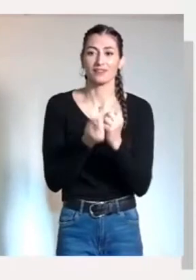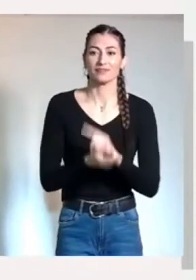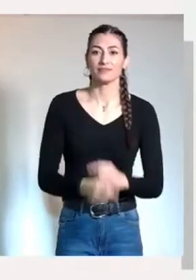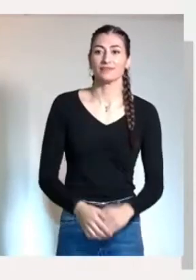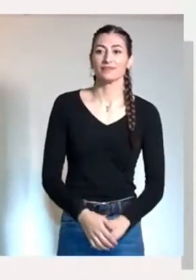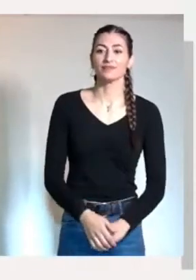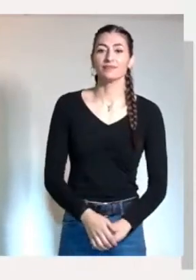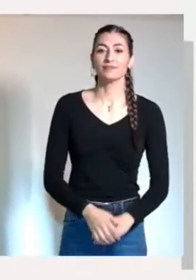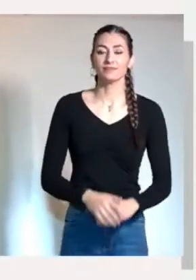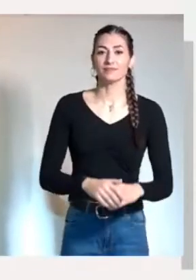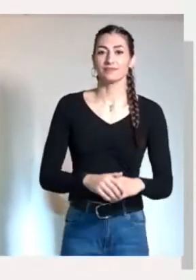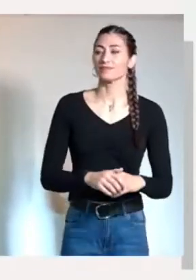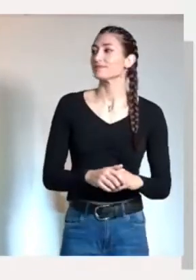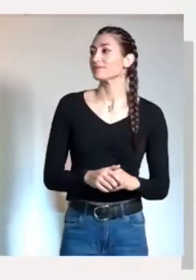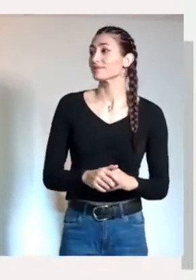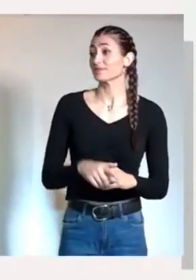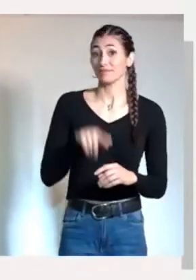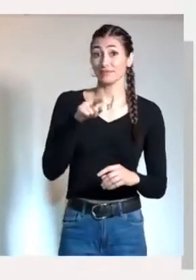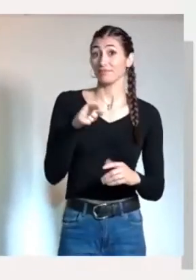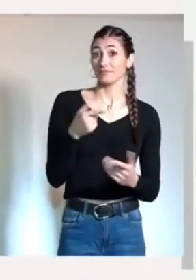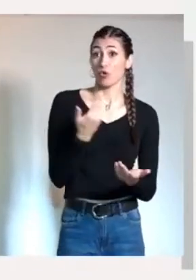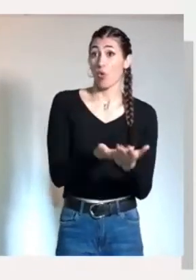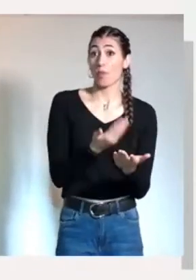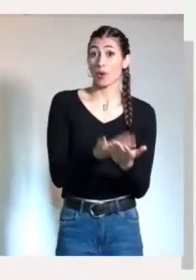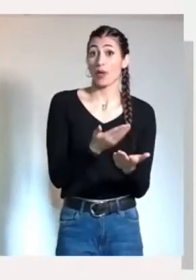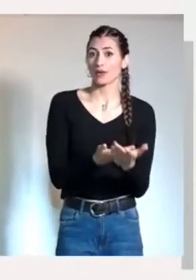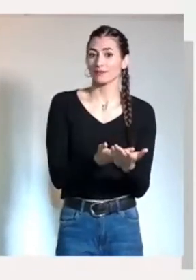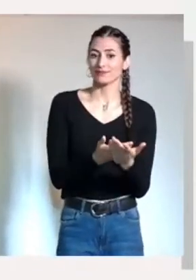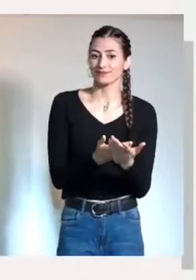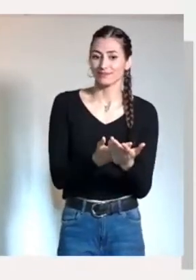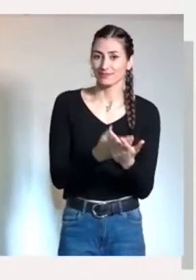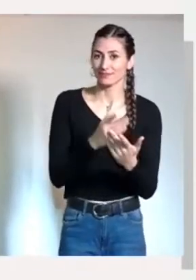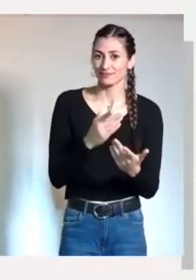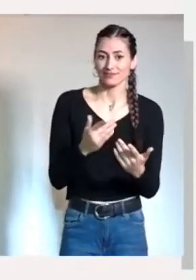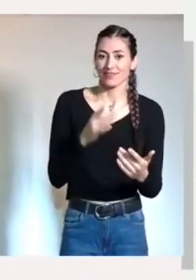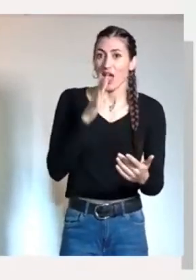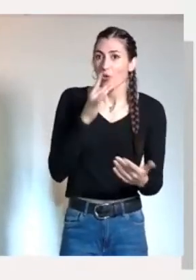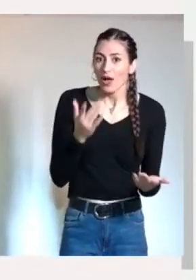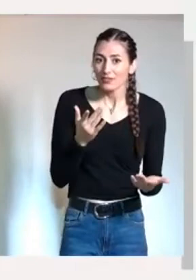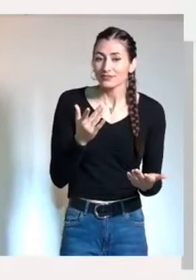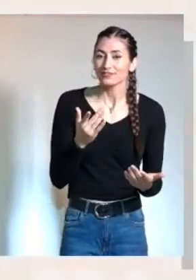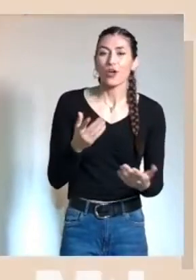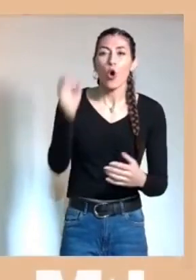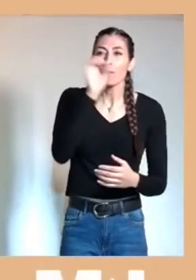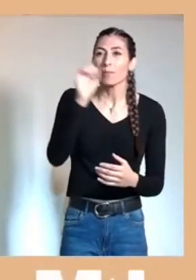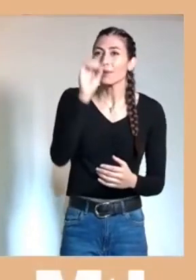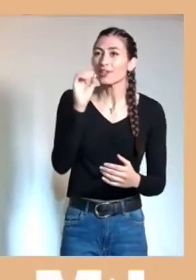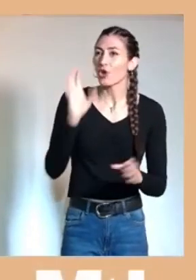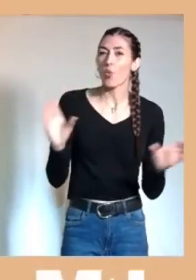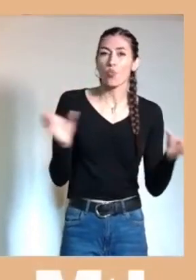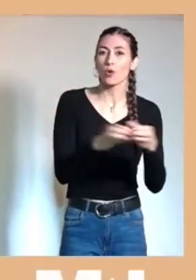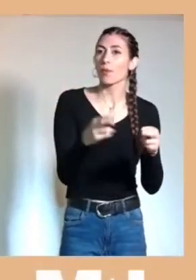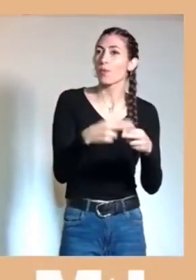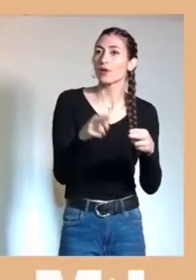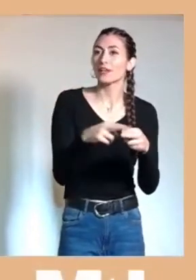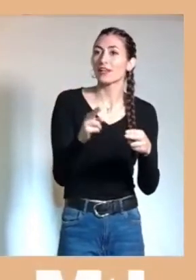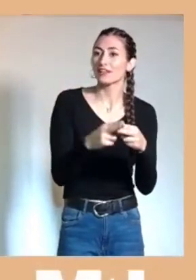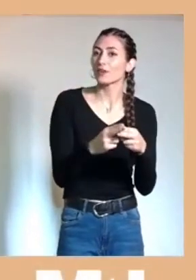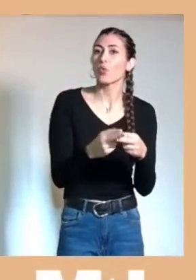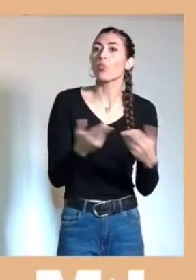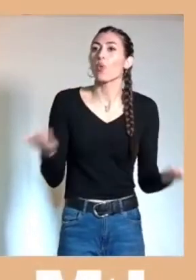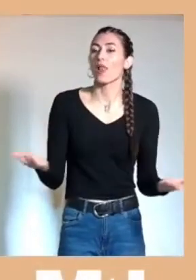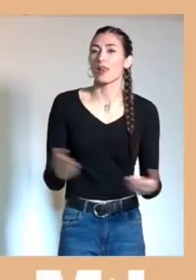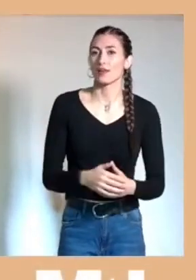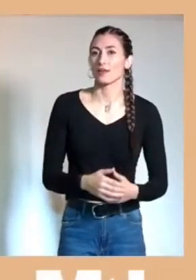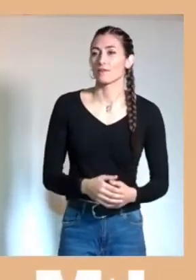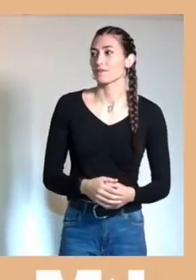Entonces, de esta manera, podemos comprobar en cada momento cuál es la opinión del partido por sus afiliados,